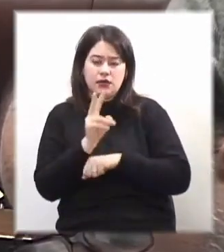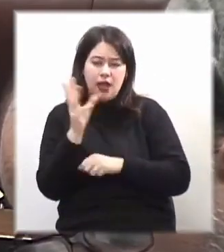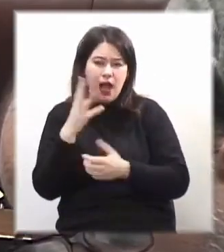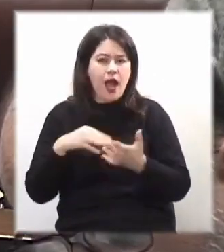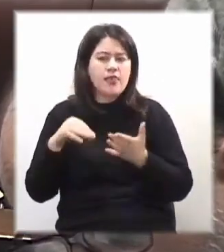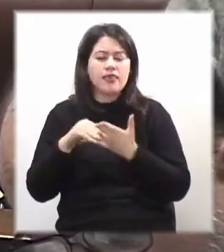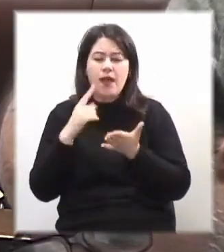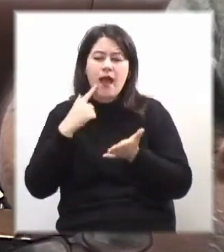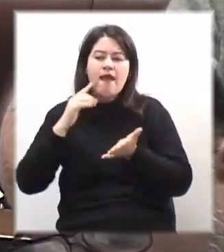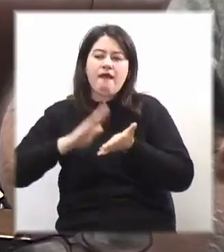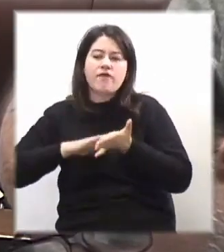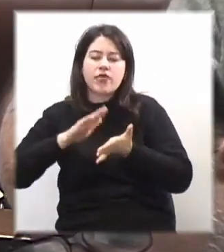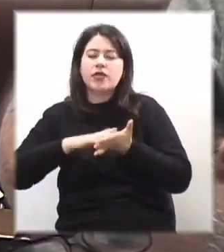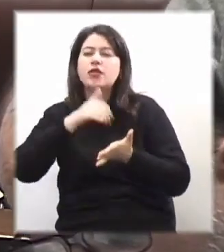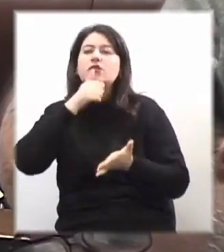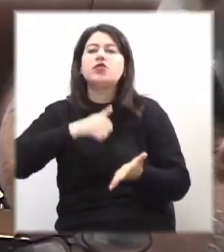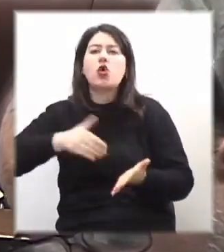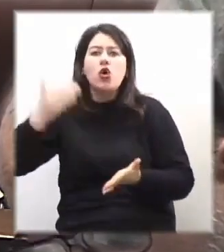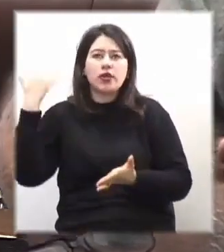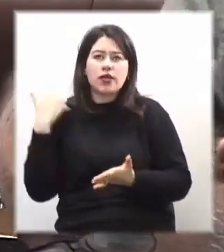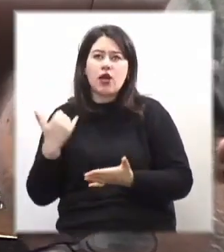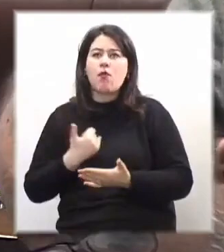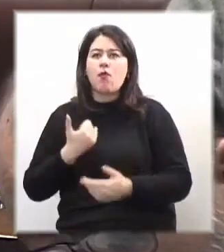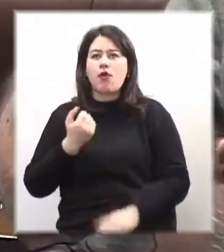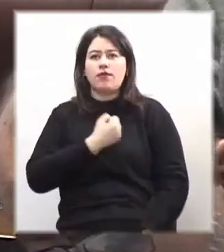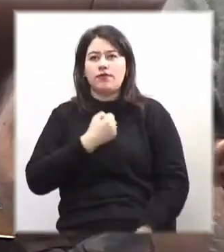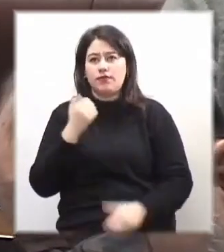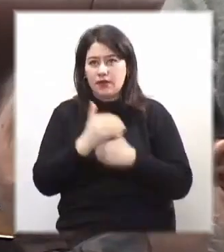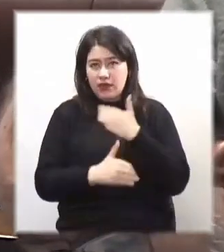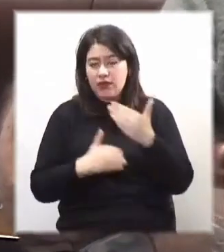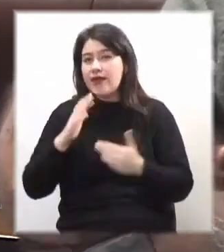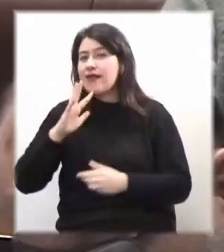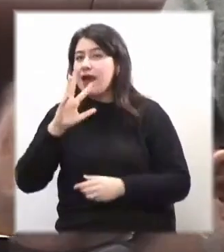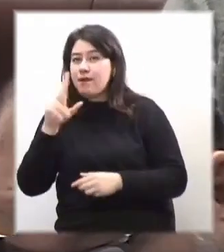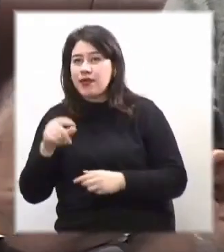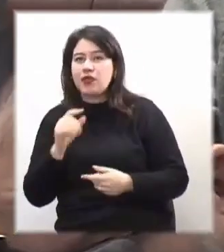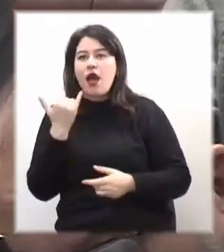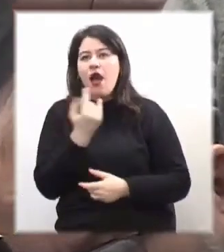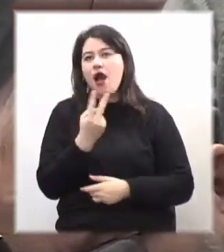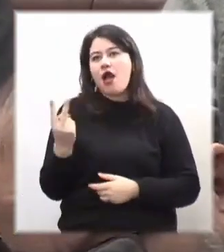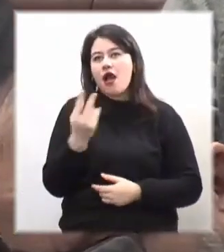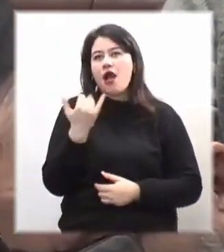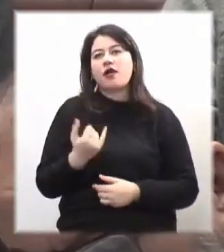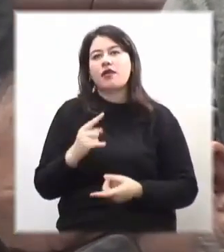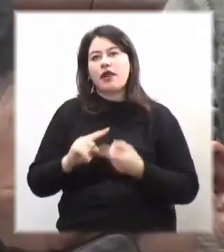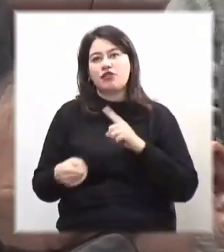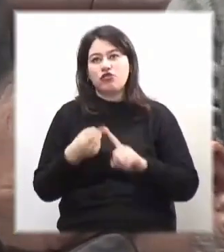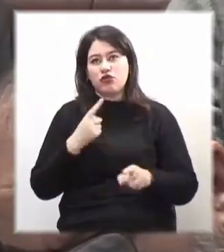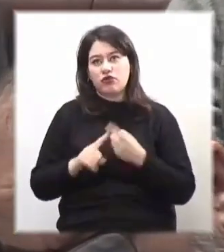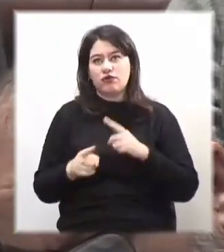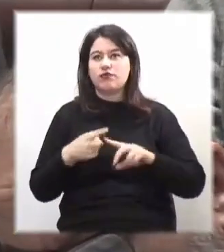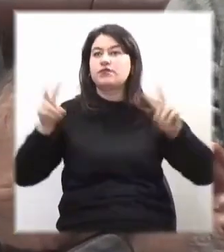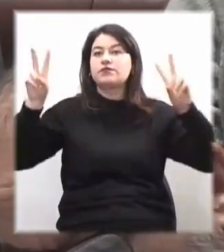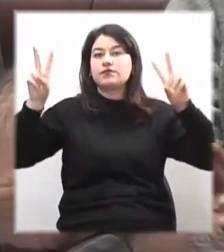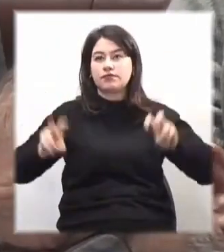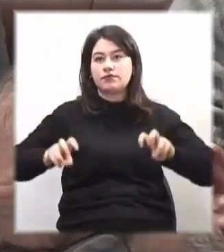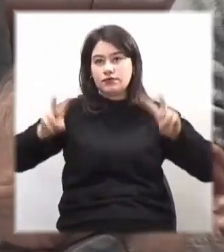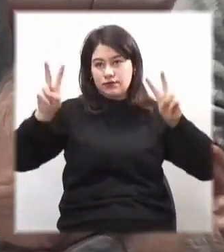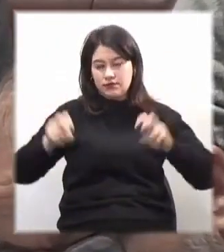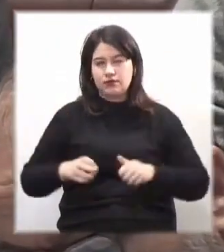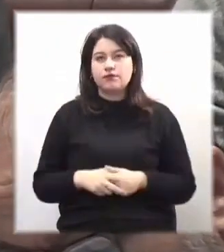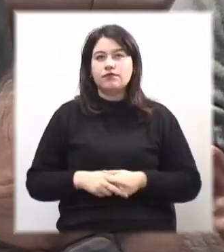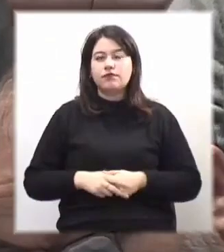además que existe una evidencia histórica en que la evolución de los homicidios y las rapiñas están correlacionadas abro comillas nuevamente